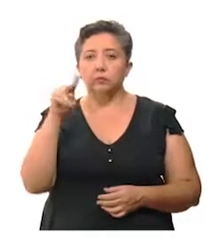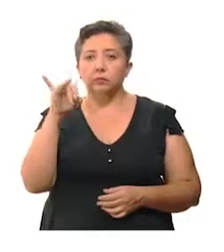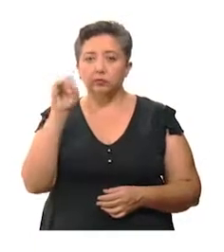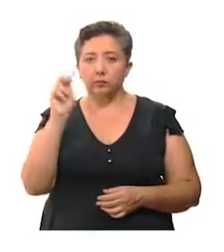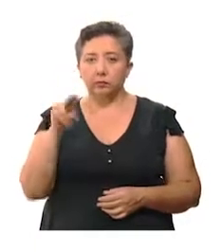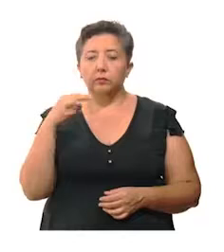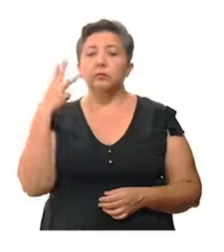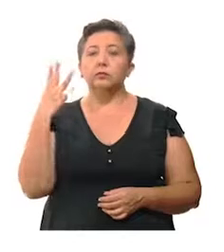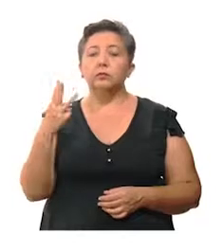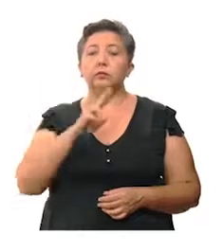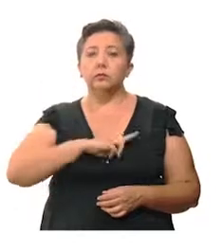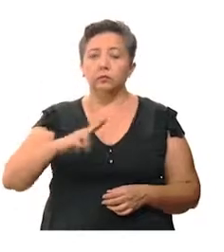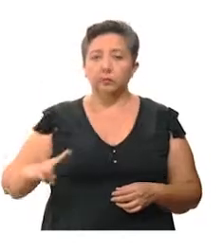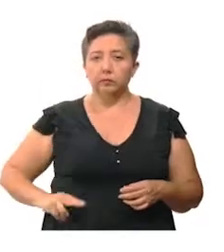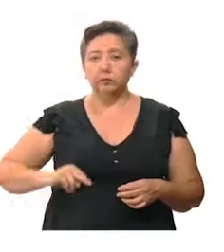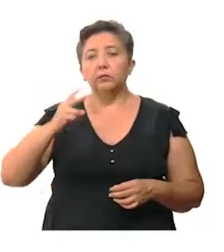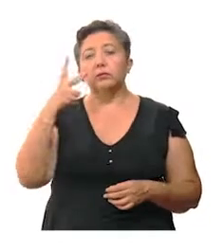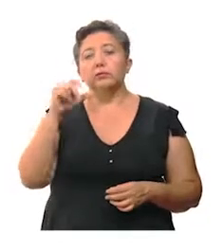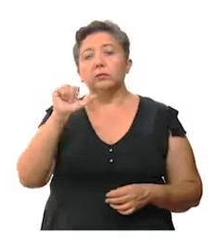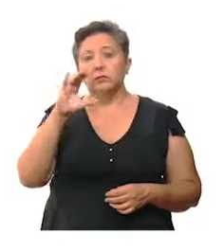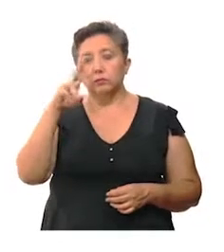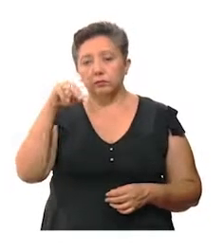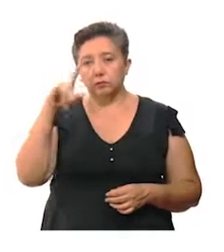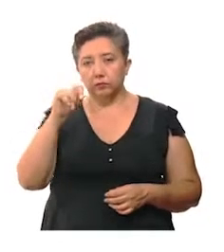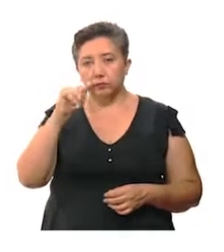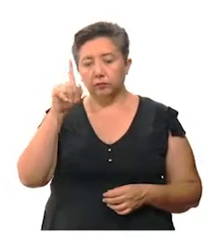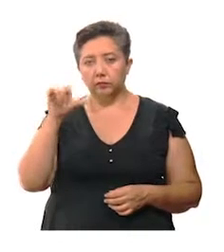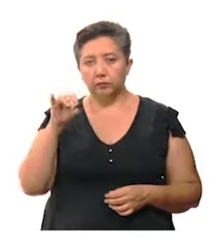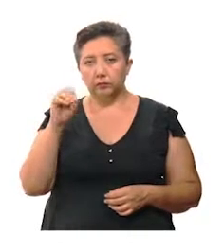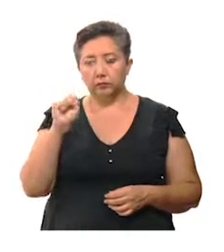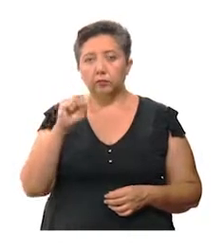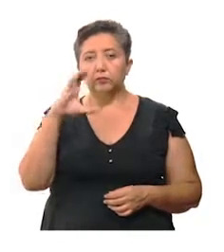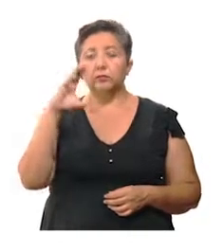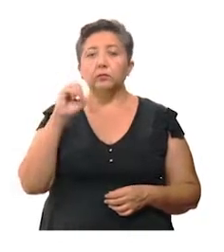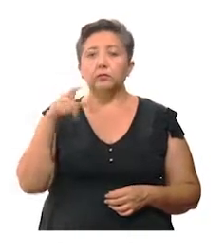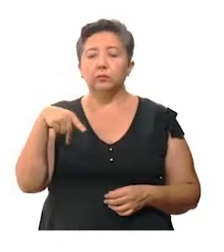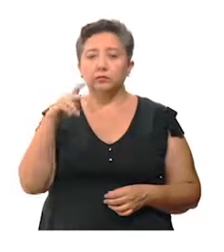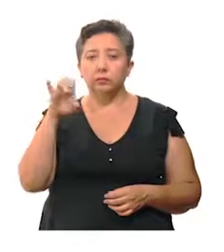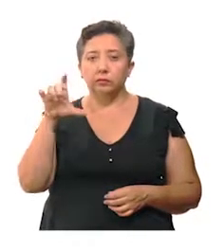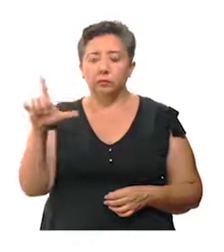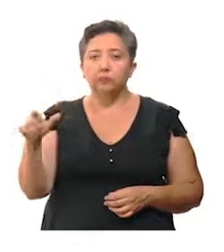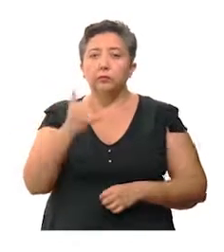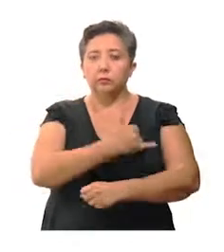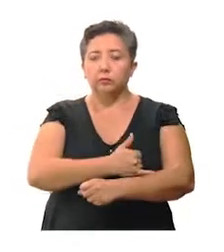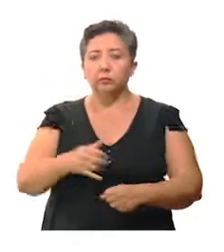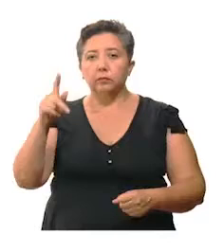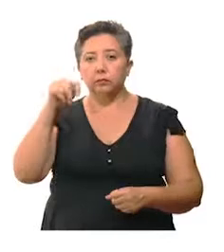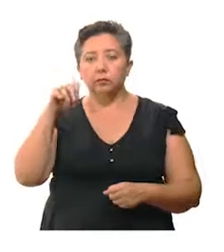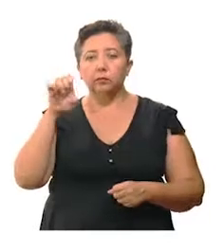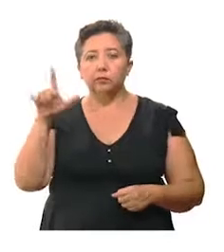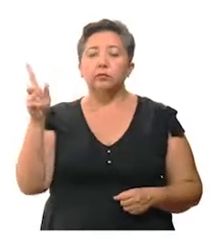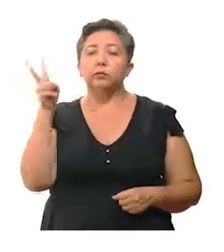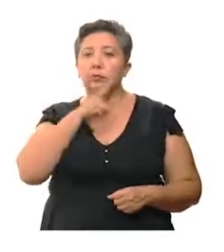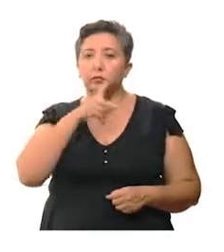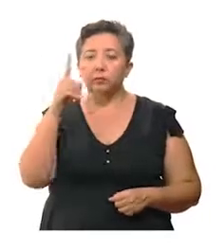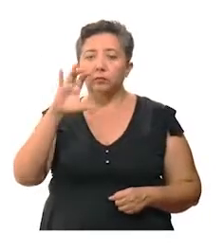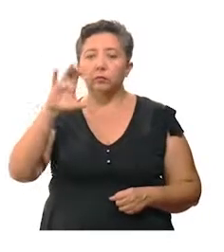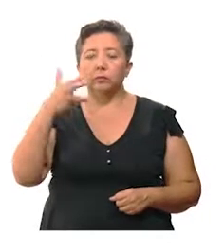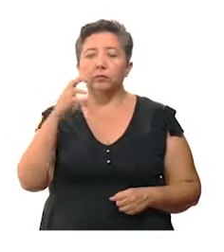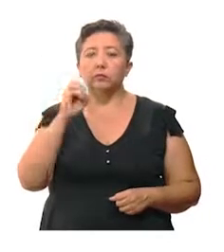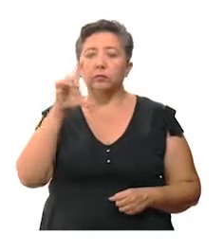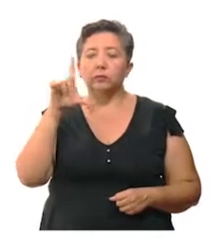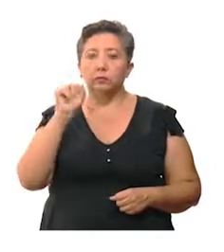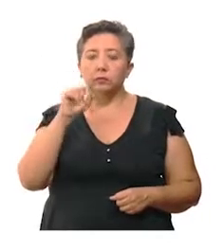Canacín, 3 en Humán, 2 en Acanqué, Buxots, Chancom, Concal, Izamal, Motul y Valladolid, 1 en